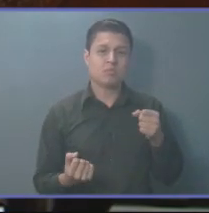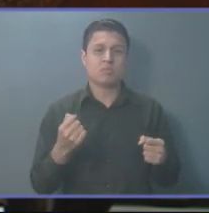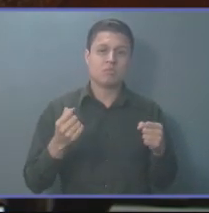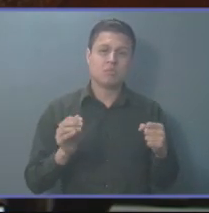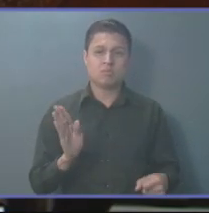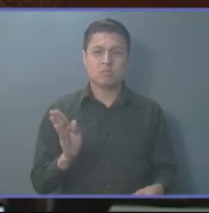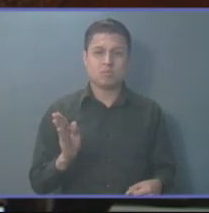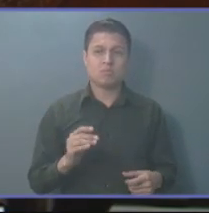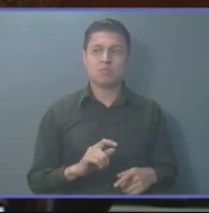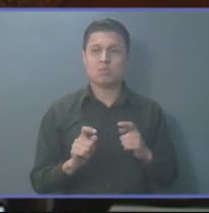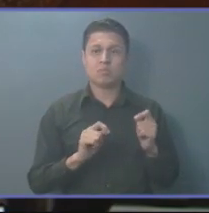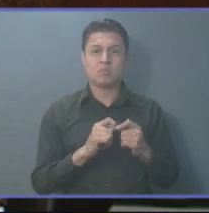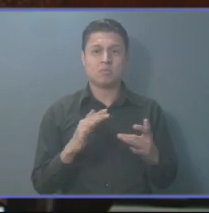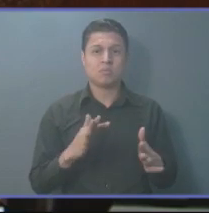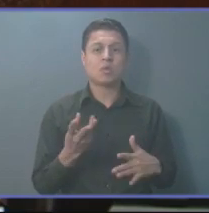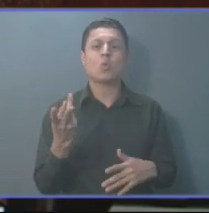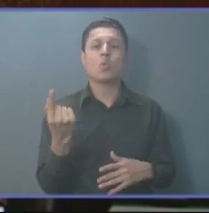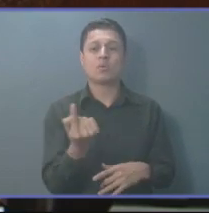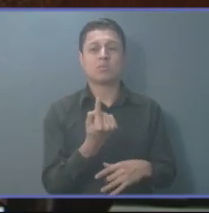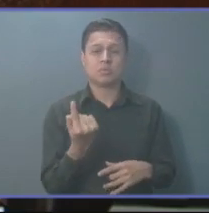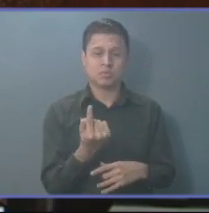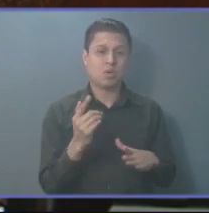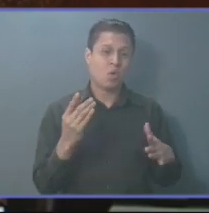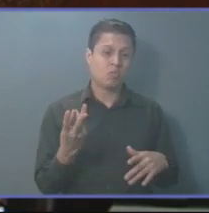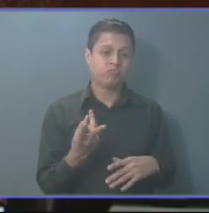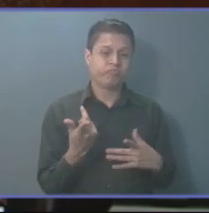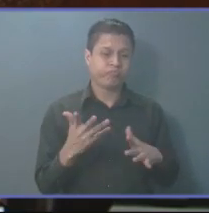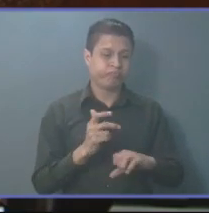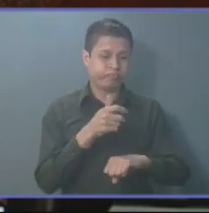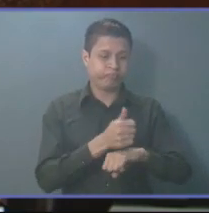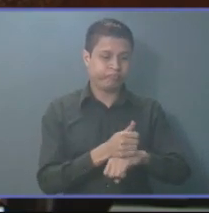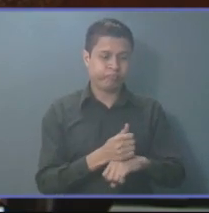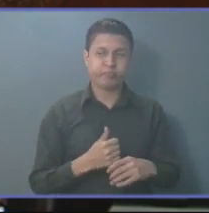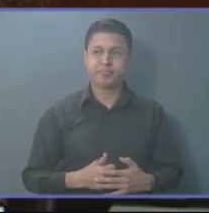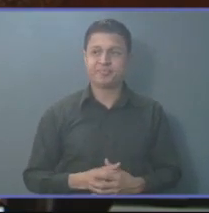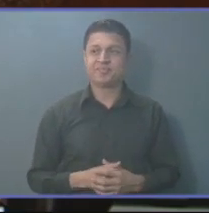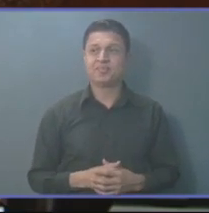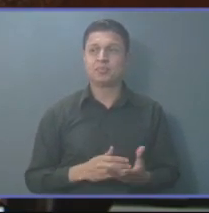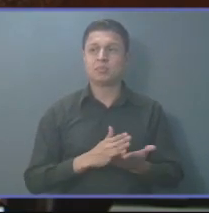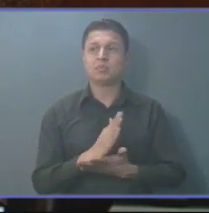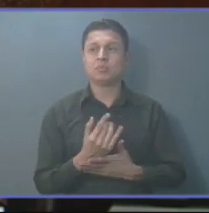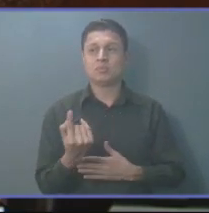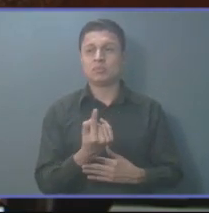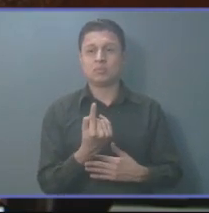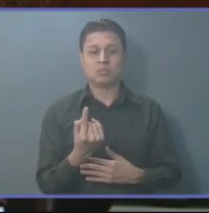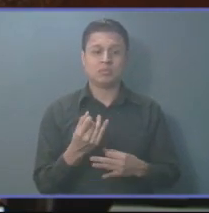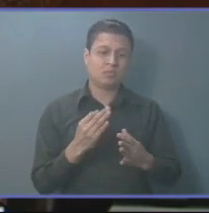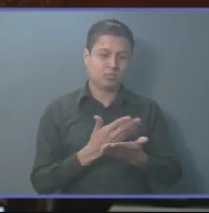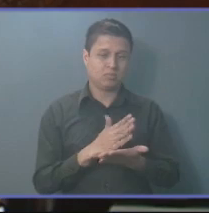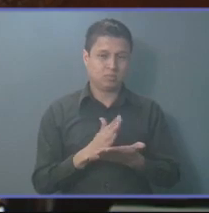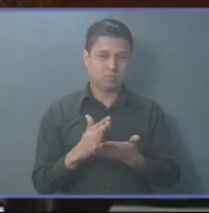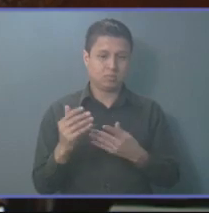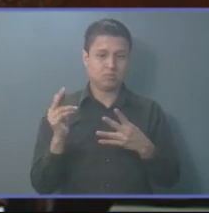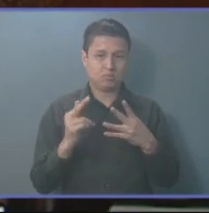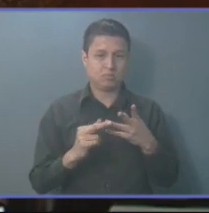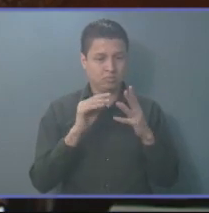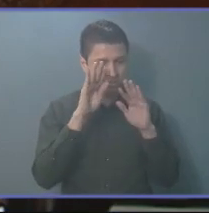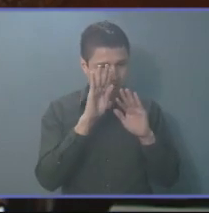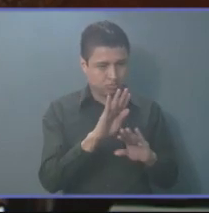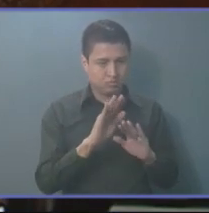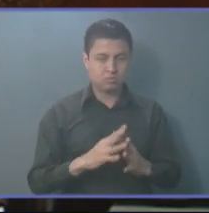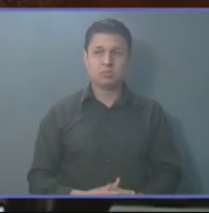vehículo determinada por el número de asientos o conforme a lo determinado en el protocolo sanitario